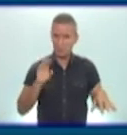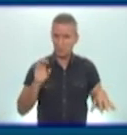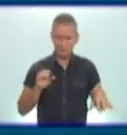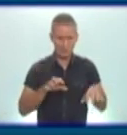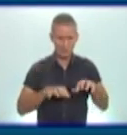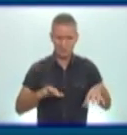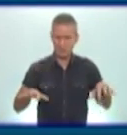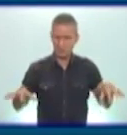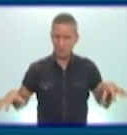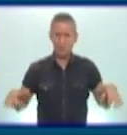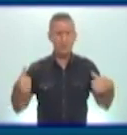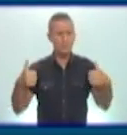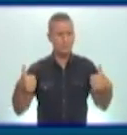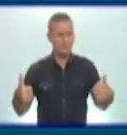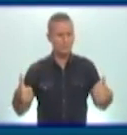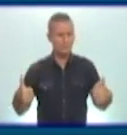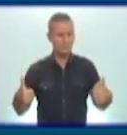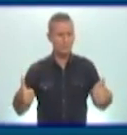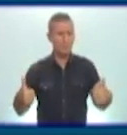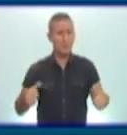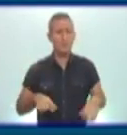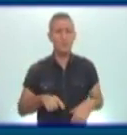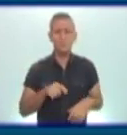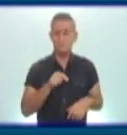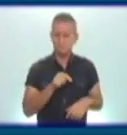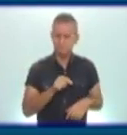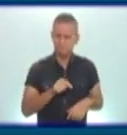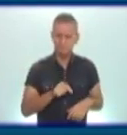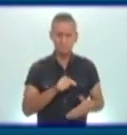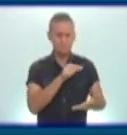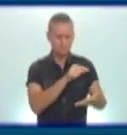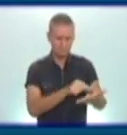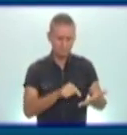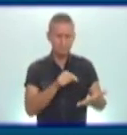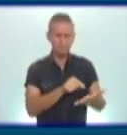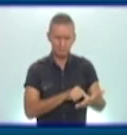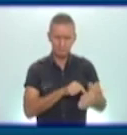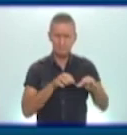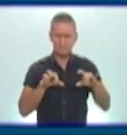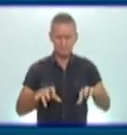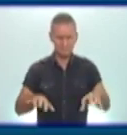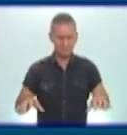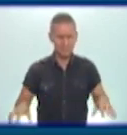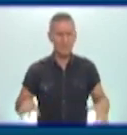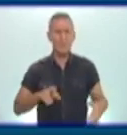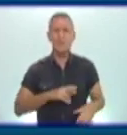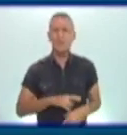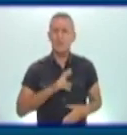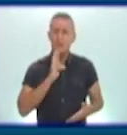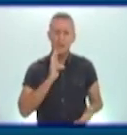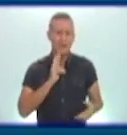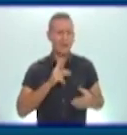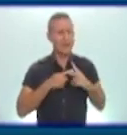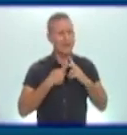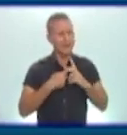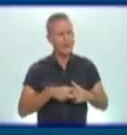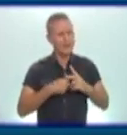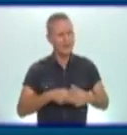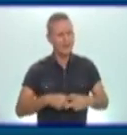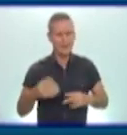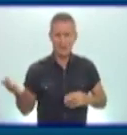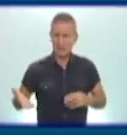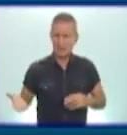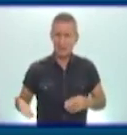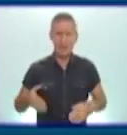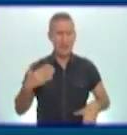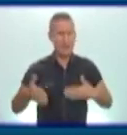tambor, de la danza, no así del piano. Muy bien, estoy segura que la resolvieron muy rápido, porque es muy fácil esta actividad.